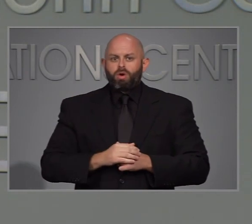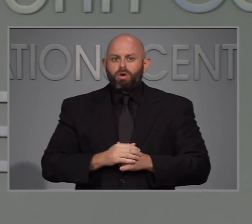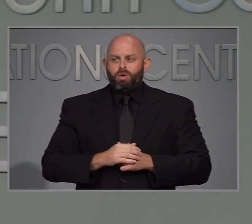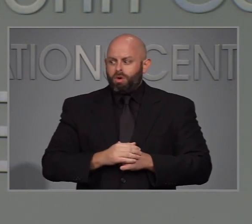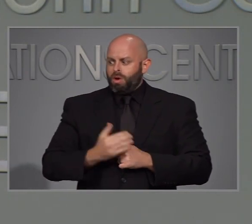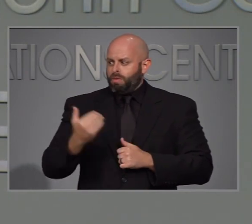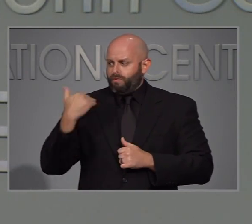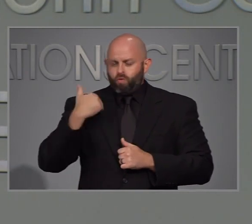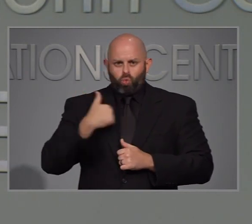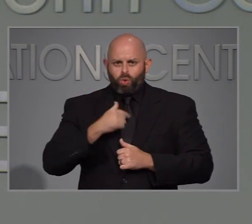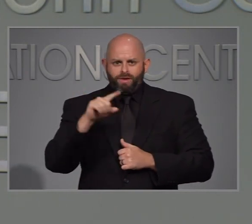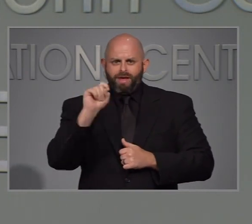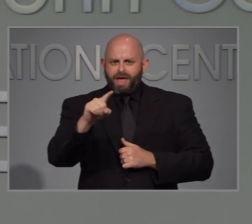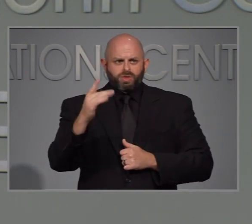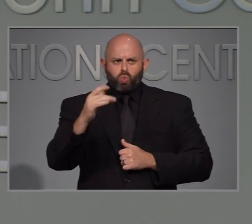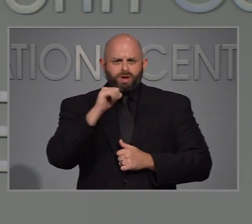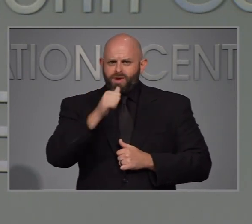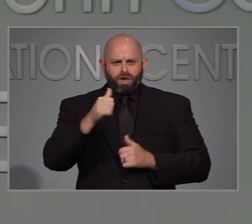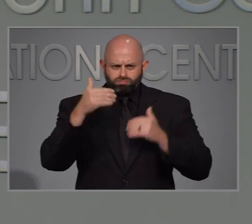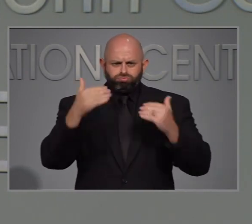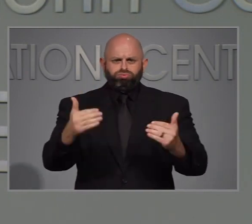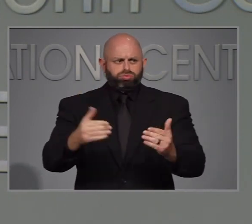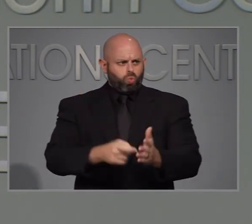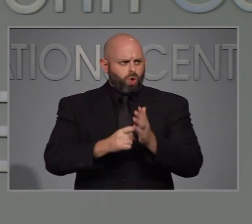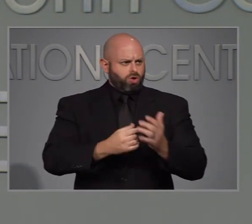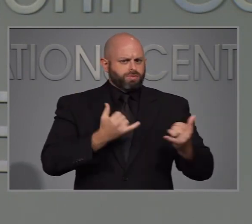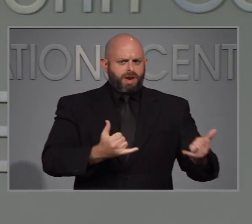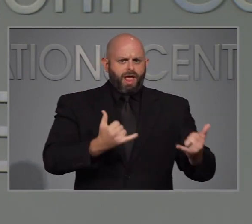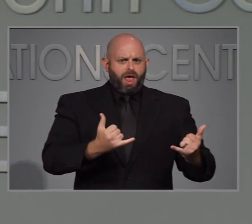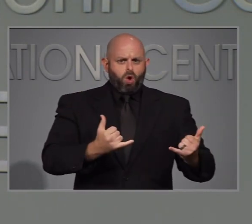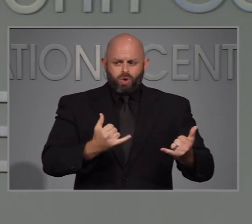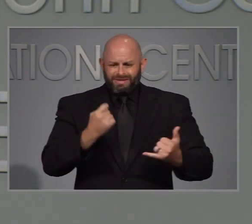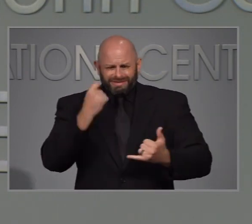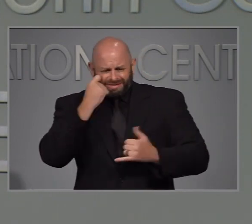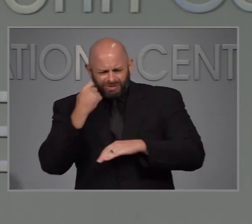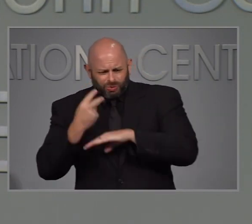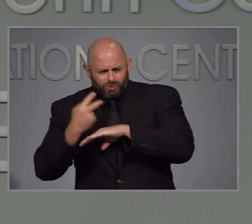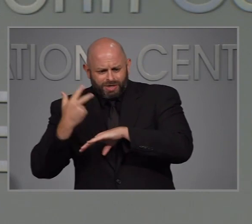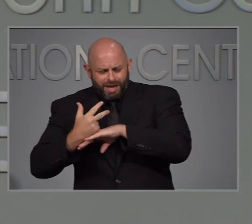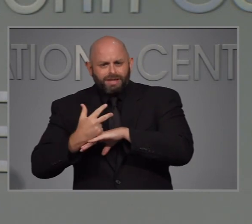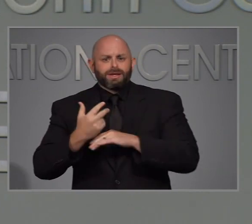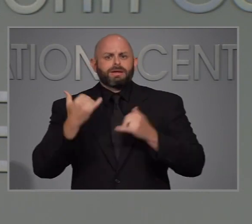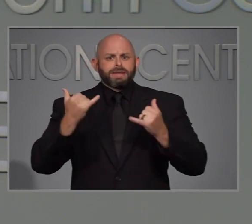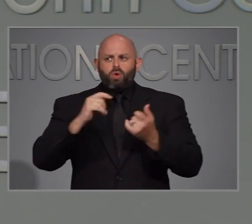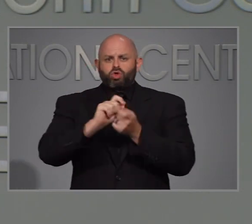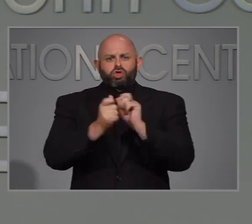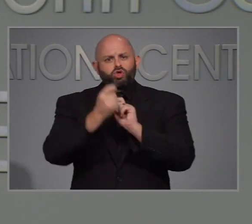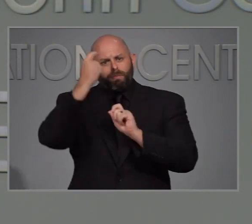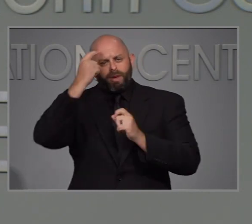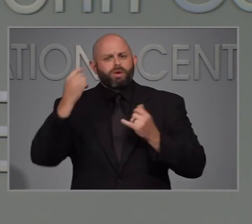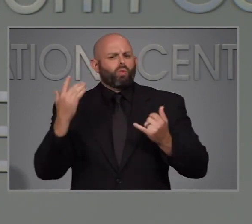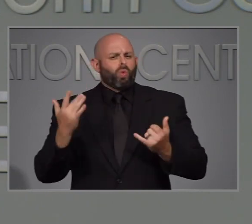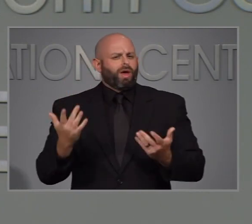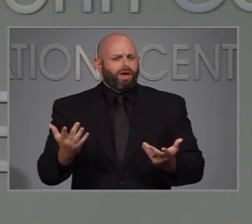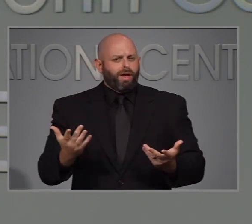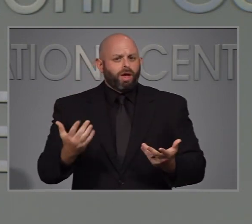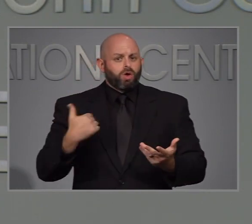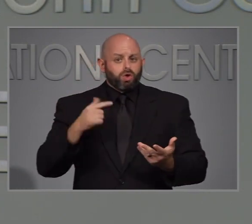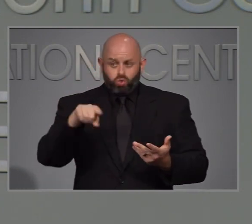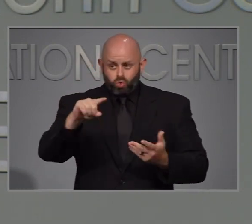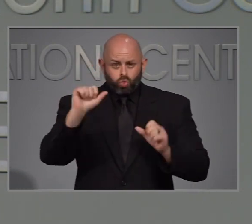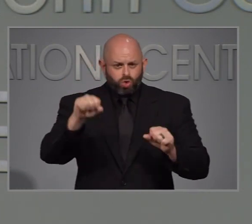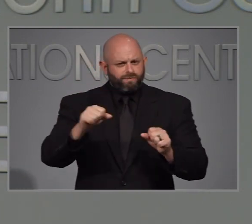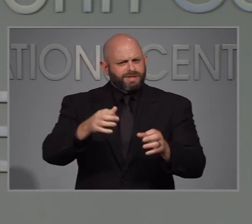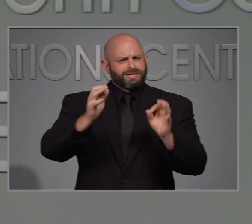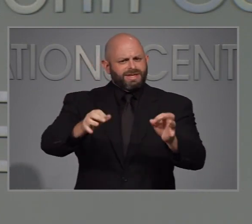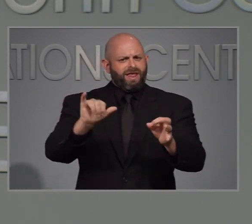hacerlo ya obligatorio. ¿Por qué cambió en cuestión de días que hizo que cambiara de